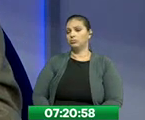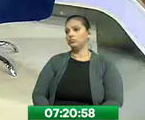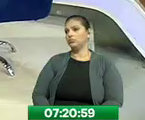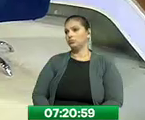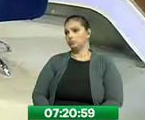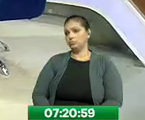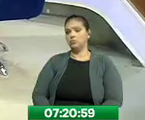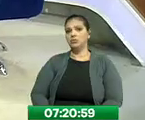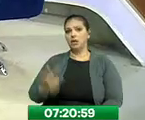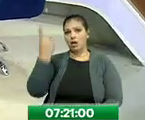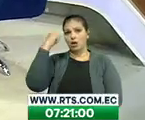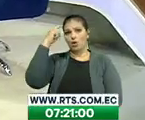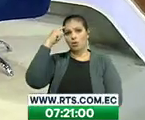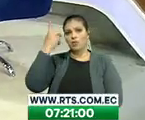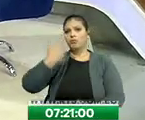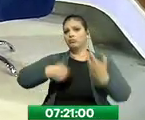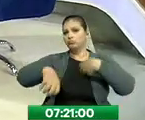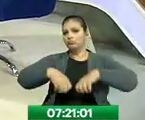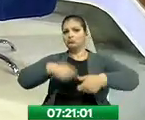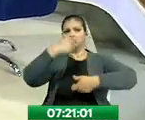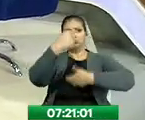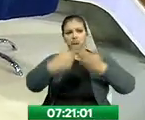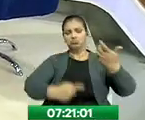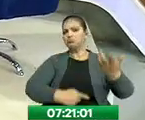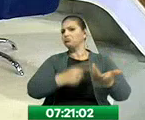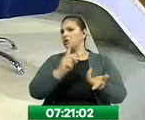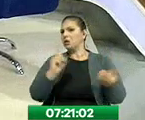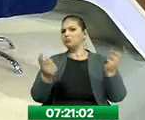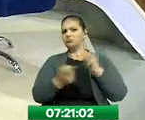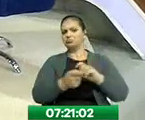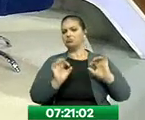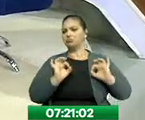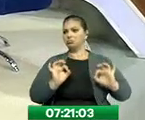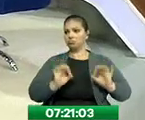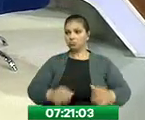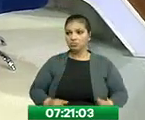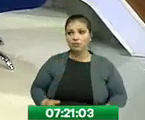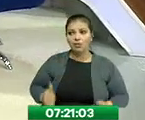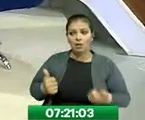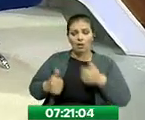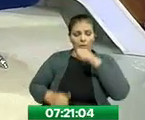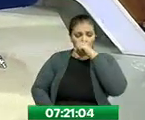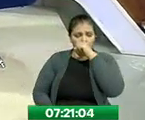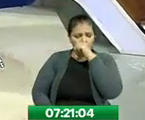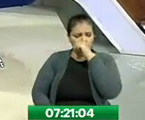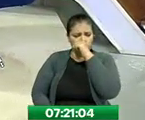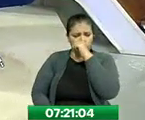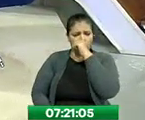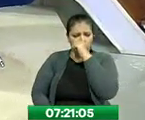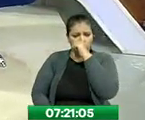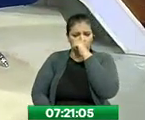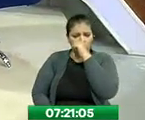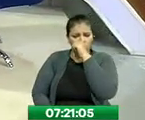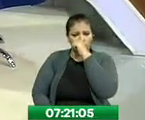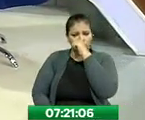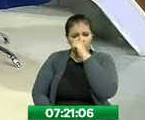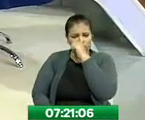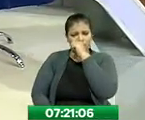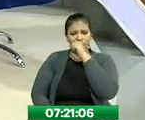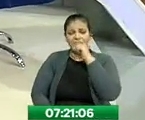las reformas sean las apropiadas o aquella que sostienen deben darse de acuerdo a la receta fondomonetarista? A